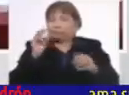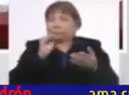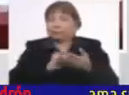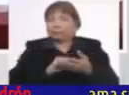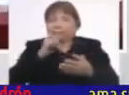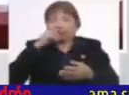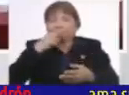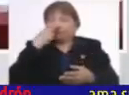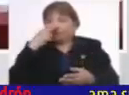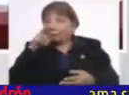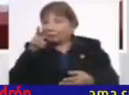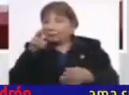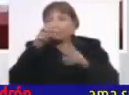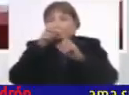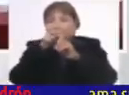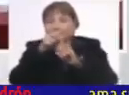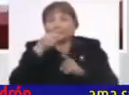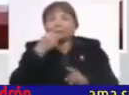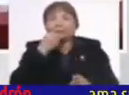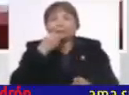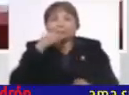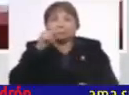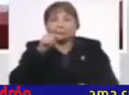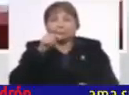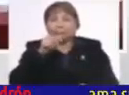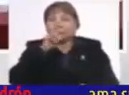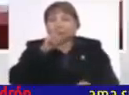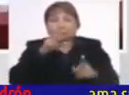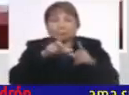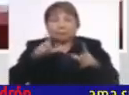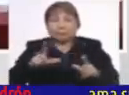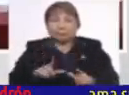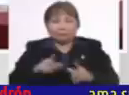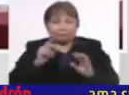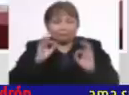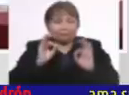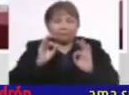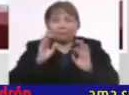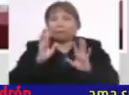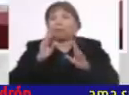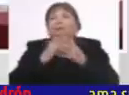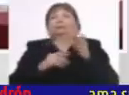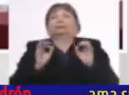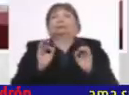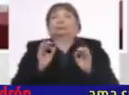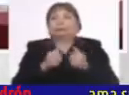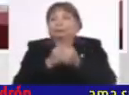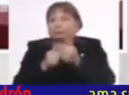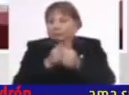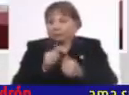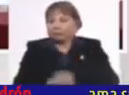mayores frentes para tener la certeza de que si alguien lo ves en dos distintos son las distintas de lima no es casualidad no